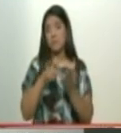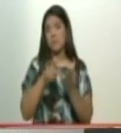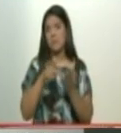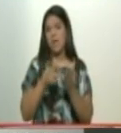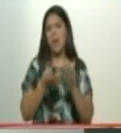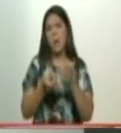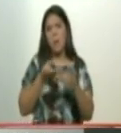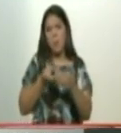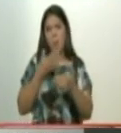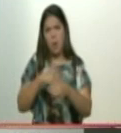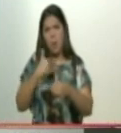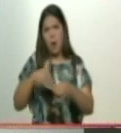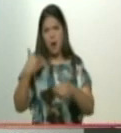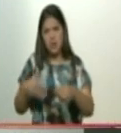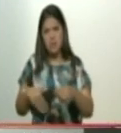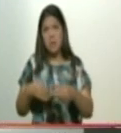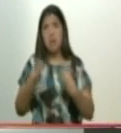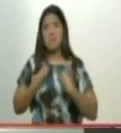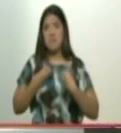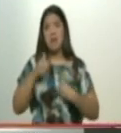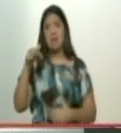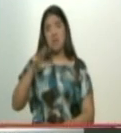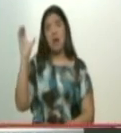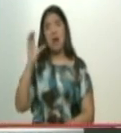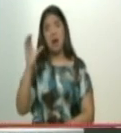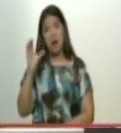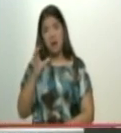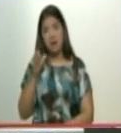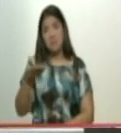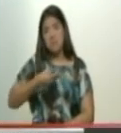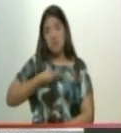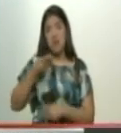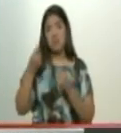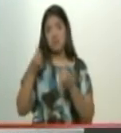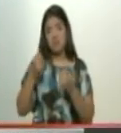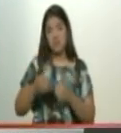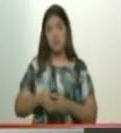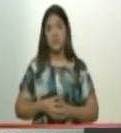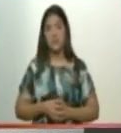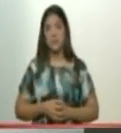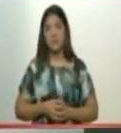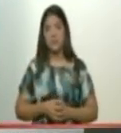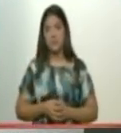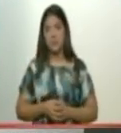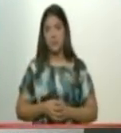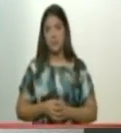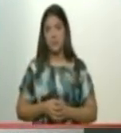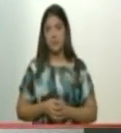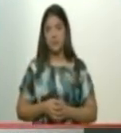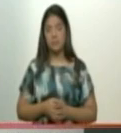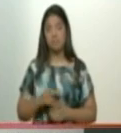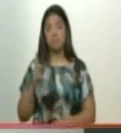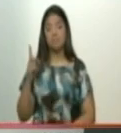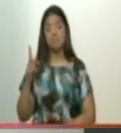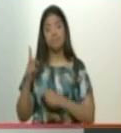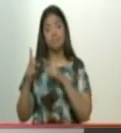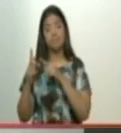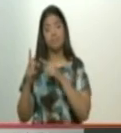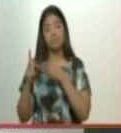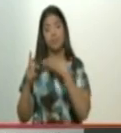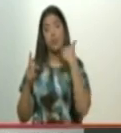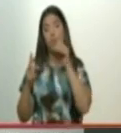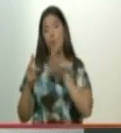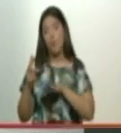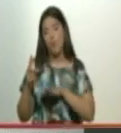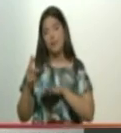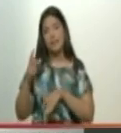Guarimba y que se suscitaba en la ciudad de Caracas y que recibía esa cantidad de dinero. Hoy la ciudadana fallecida,